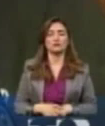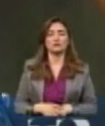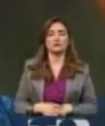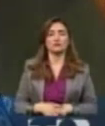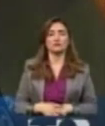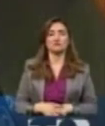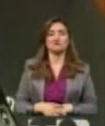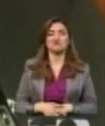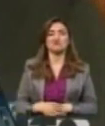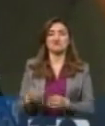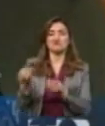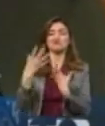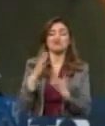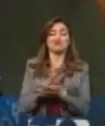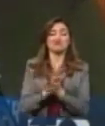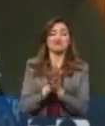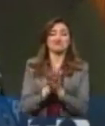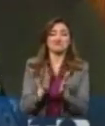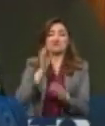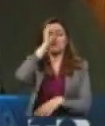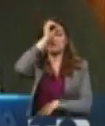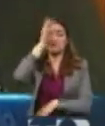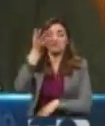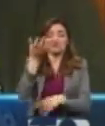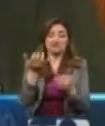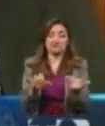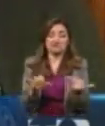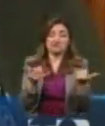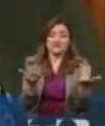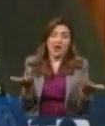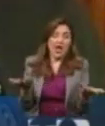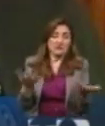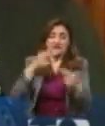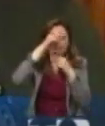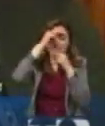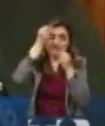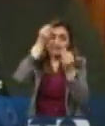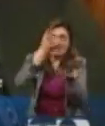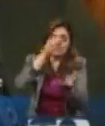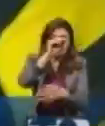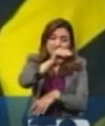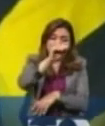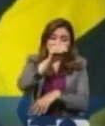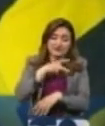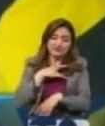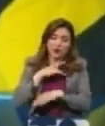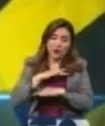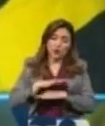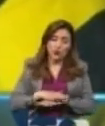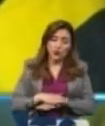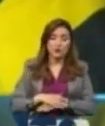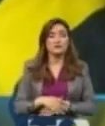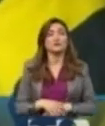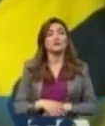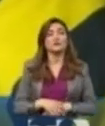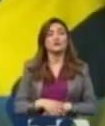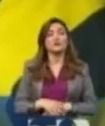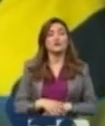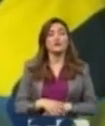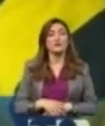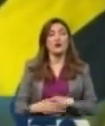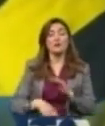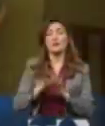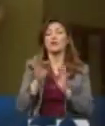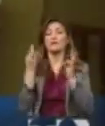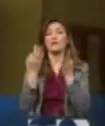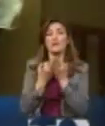sabíamos de nada pues ahora con esto ya poco nos tranquiliza al estar la mayor parte de su familia en los